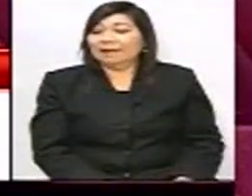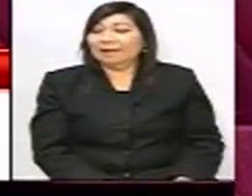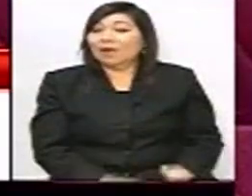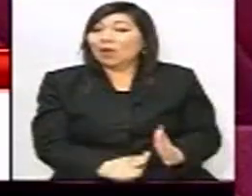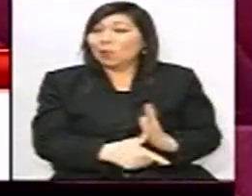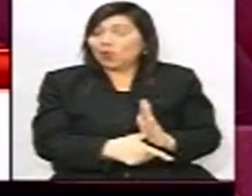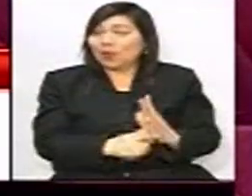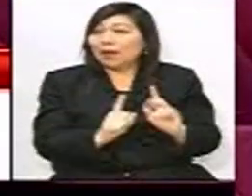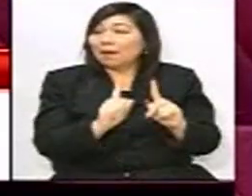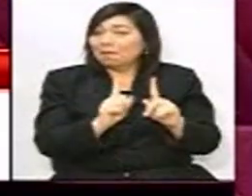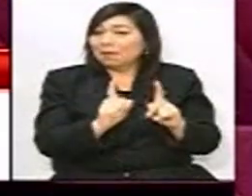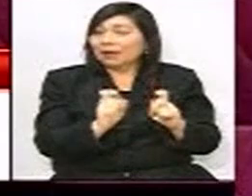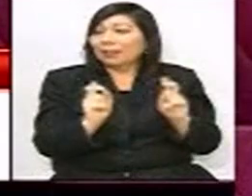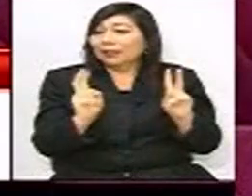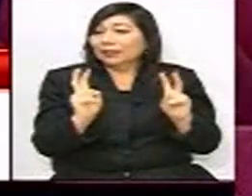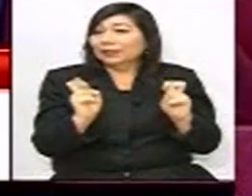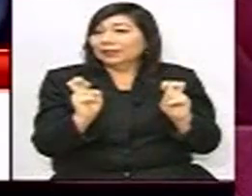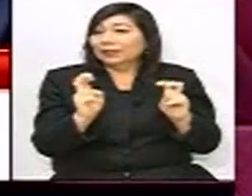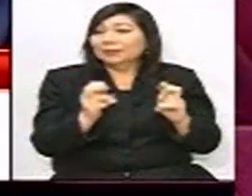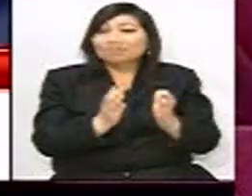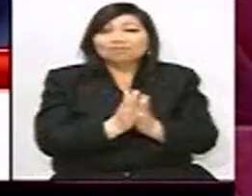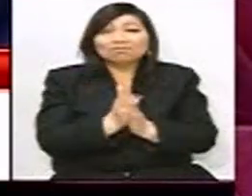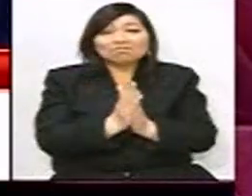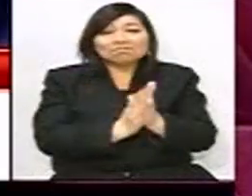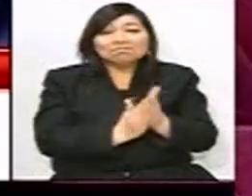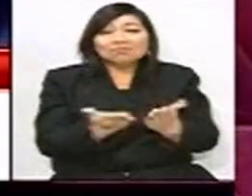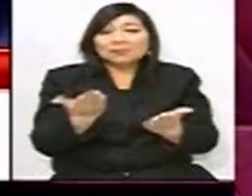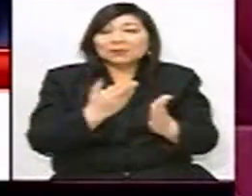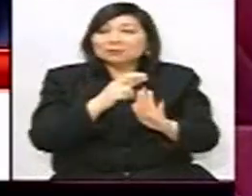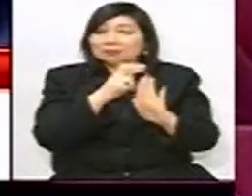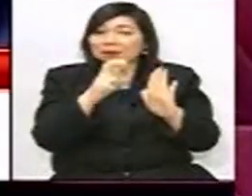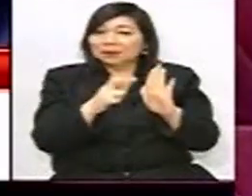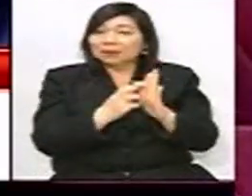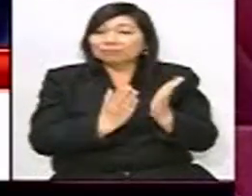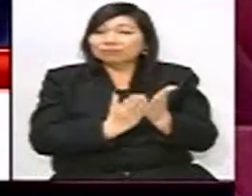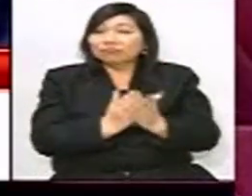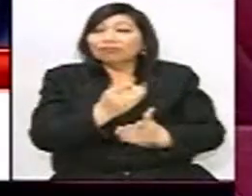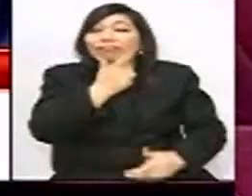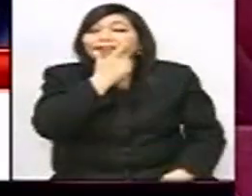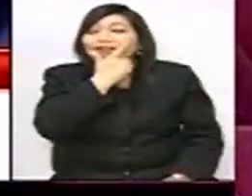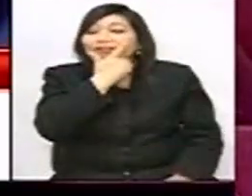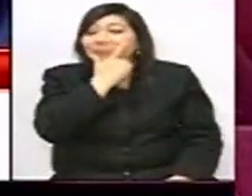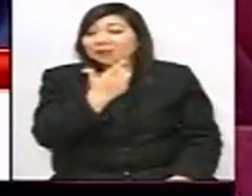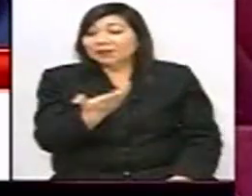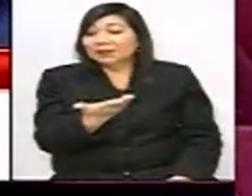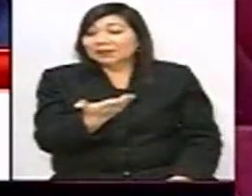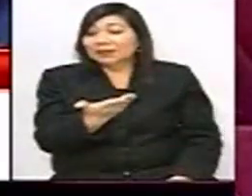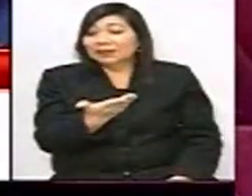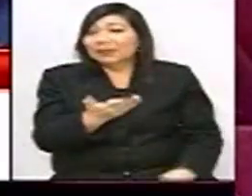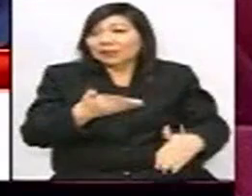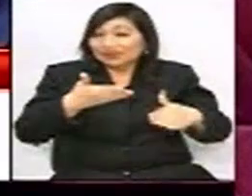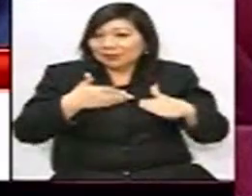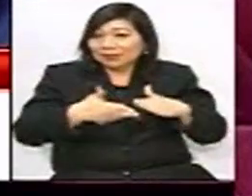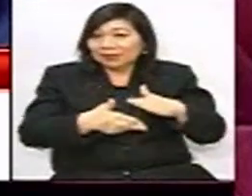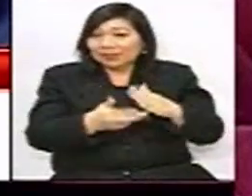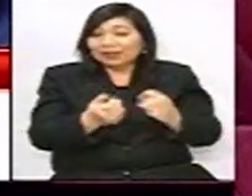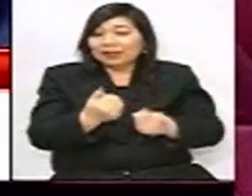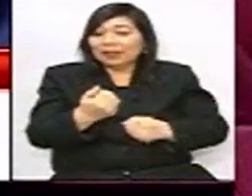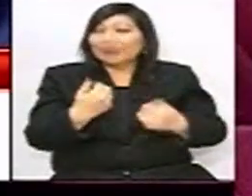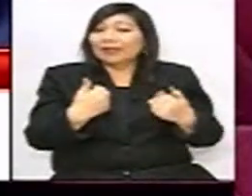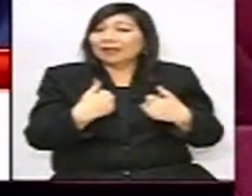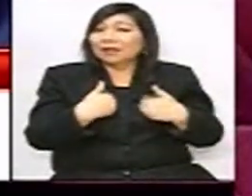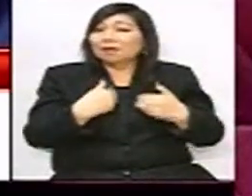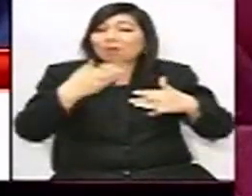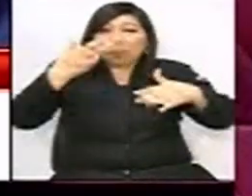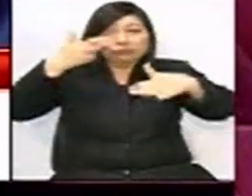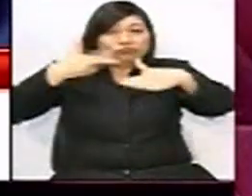Luego se nos ha preguntado por el tema de los beneficios que trae el proyecto Línea Amarilla. Bueno, en la parte de lo que es infraestructura vial, tenemos